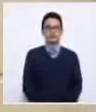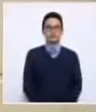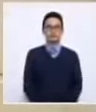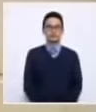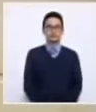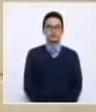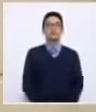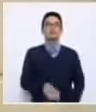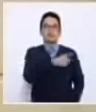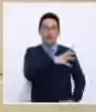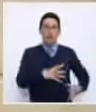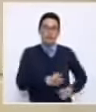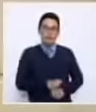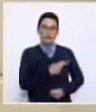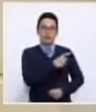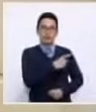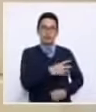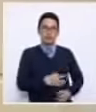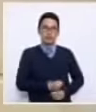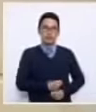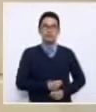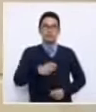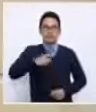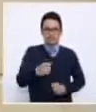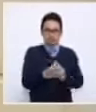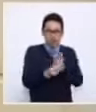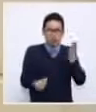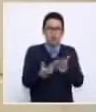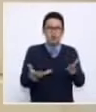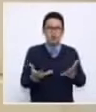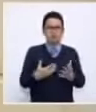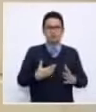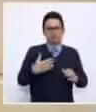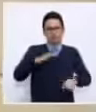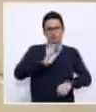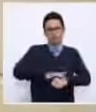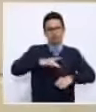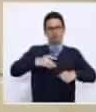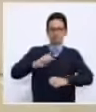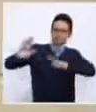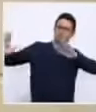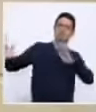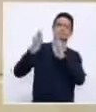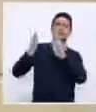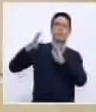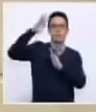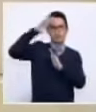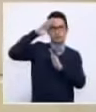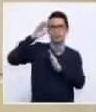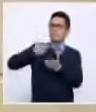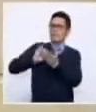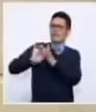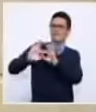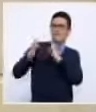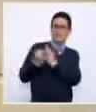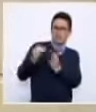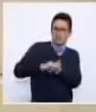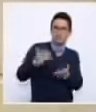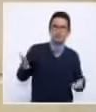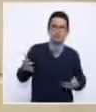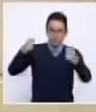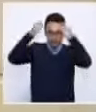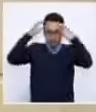ellos tienen hambre y son capaces, y tienen necesidades, pobreza, de salir a enfrentarse a un policía que es nuestra misma familia. El Estado